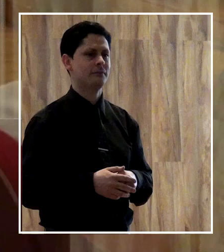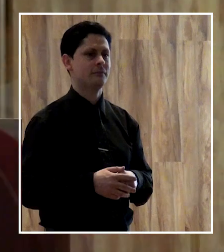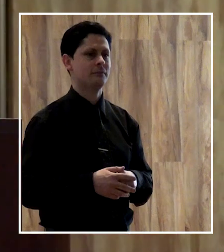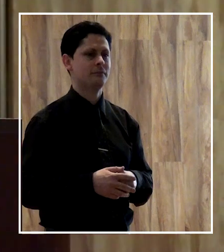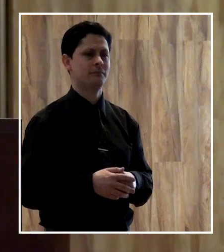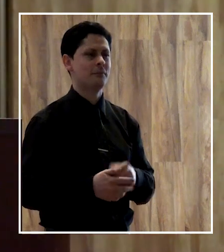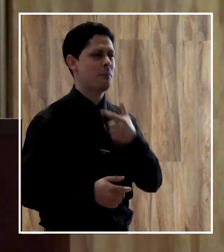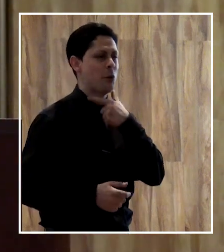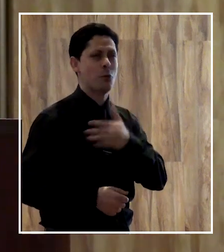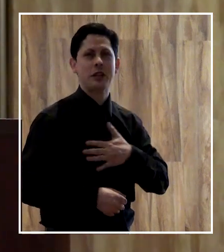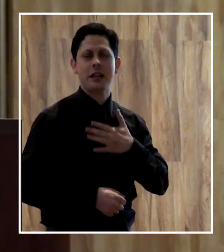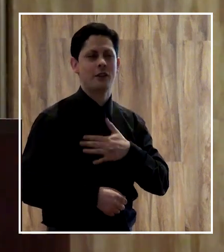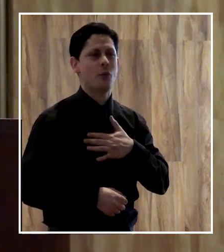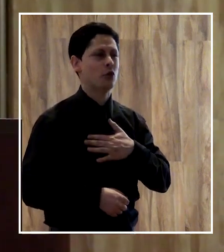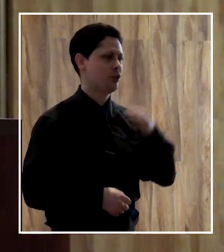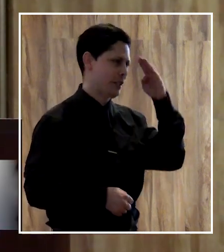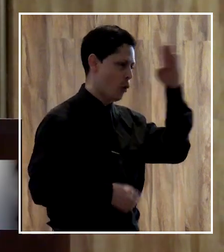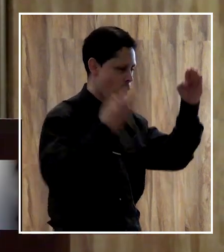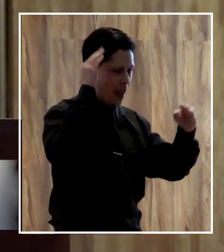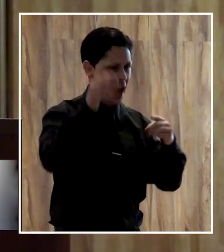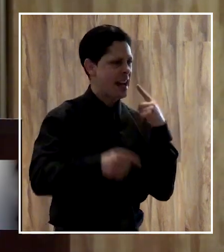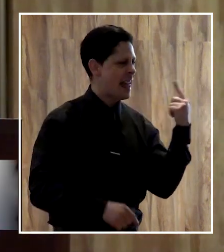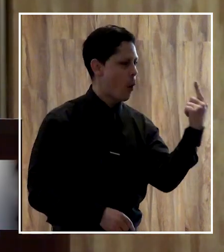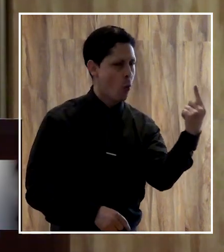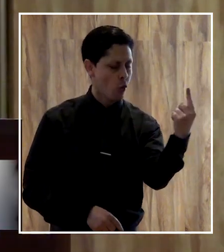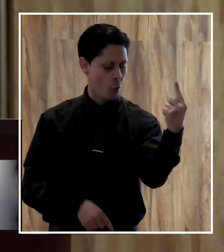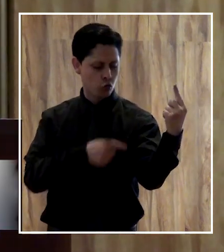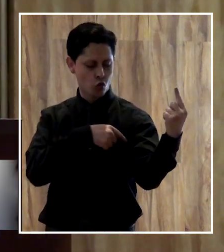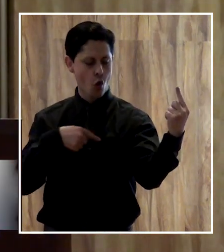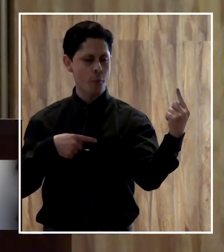Me da ganas de saludar a cada uno por su nombre, pero